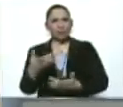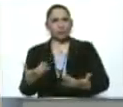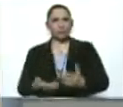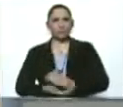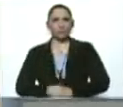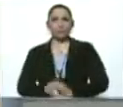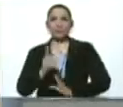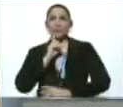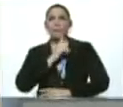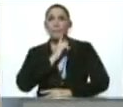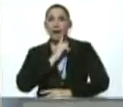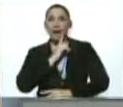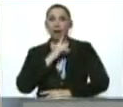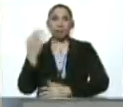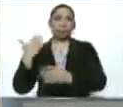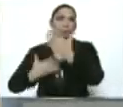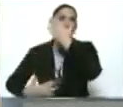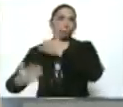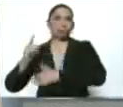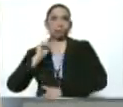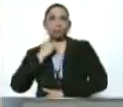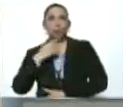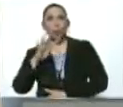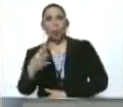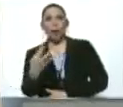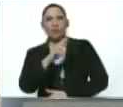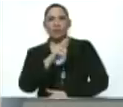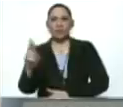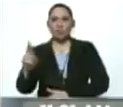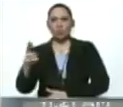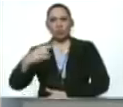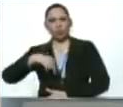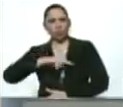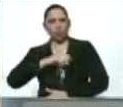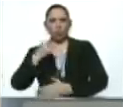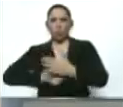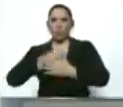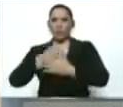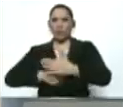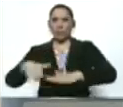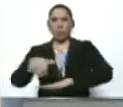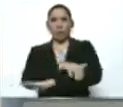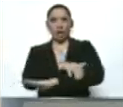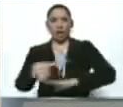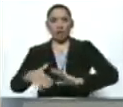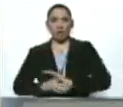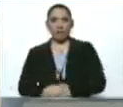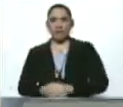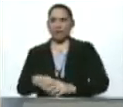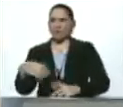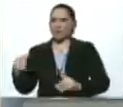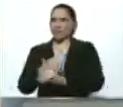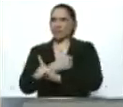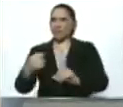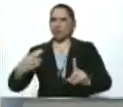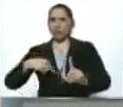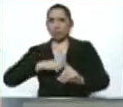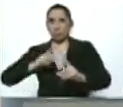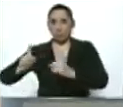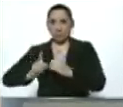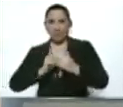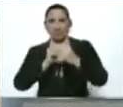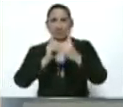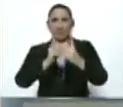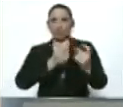en la llamada Cuarta República, cuando nosotros combatíamos en las calles los desmanes y éramos perseguidos y